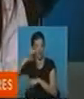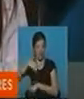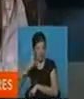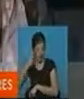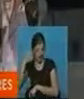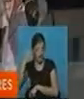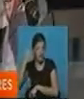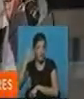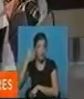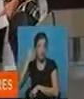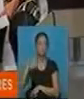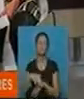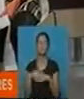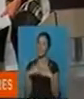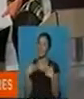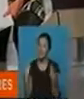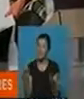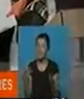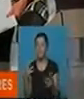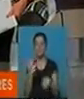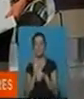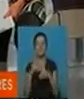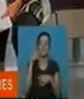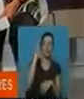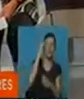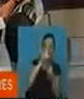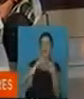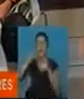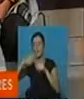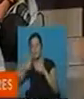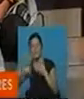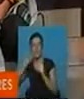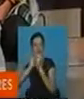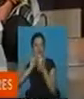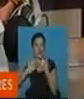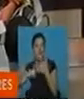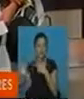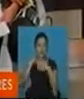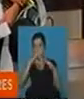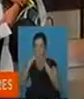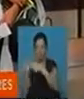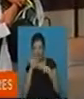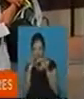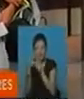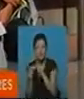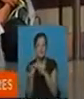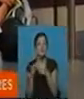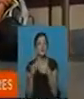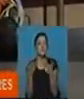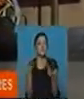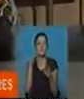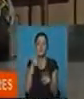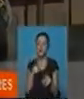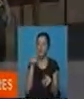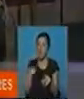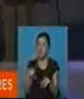negocios de las armas. Entonces hay un entramado cultural, político, histórico, que creo que hace que esto haya estado mucho